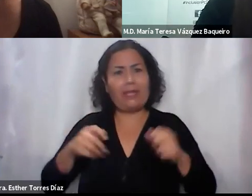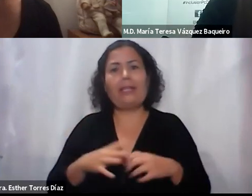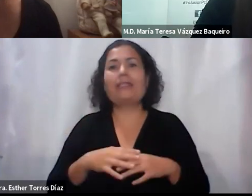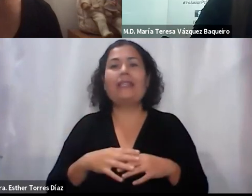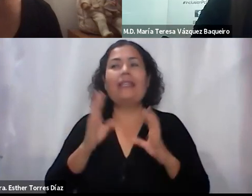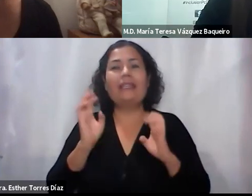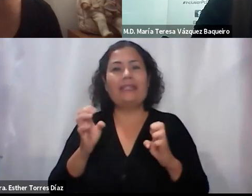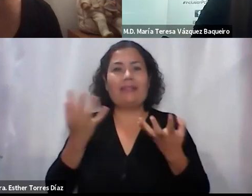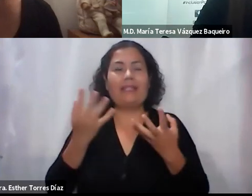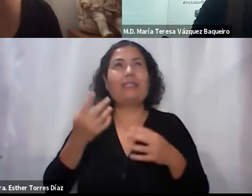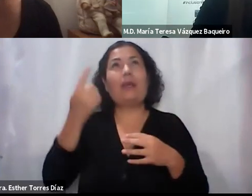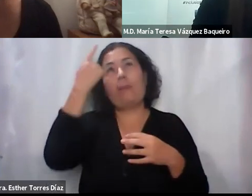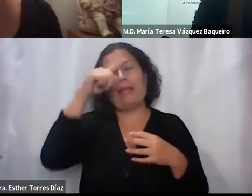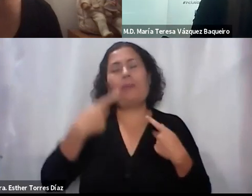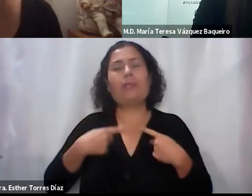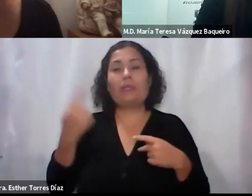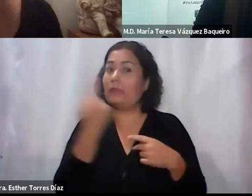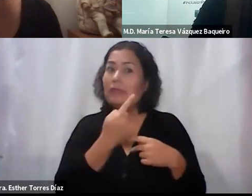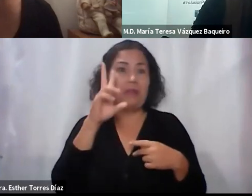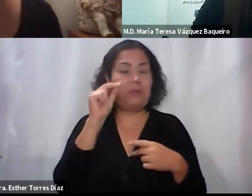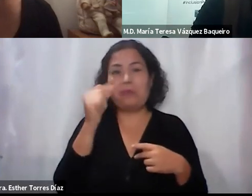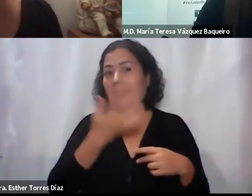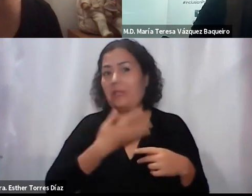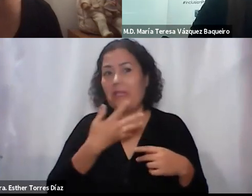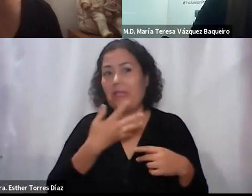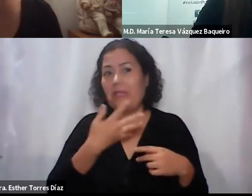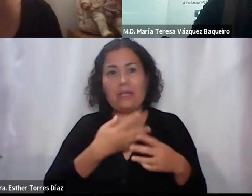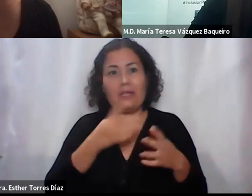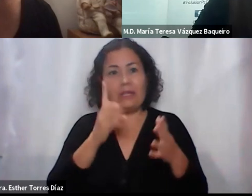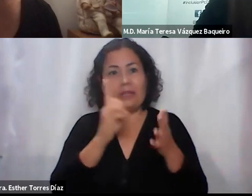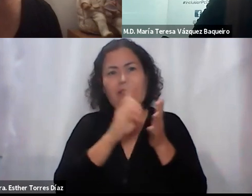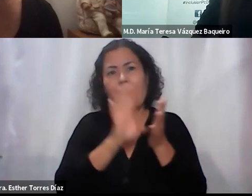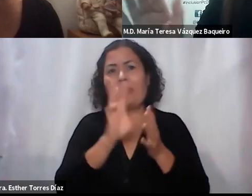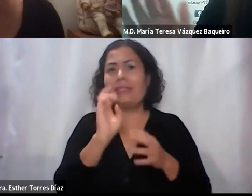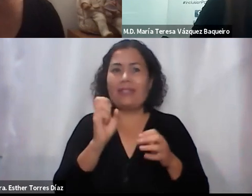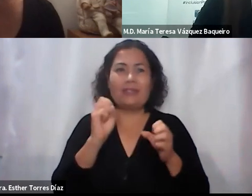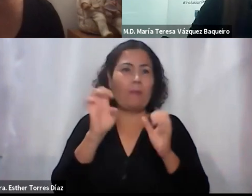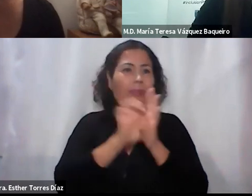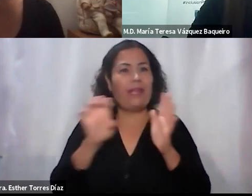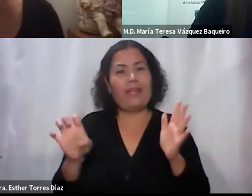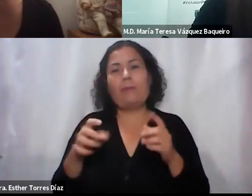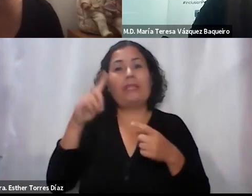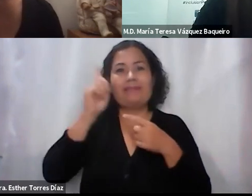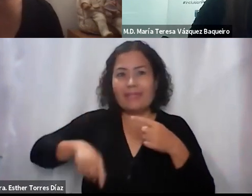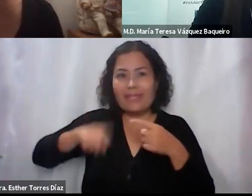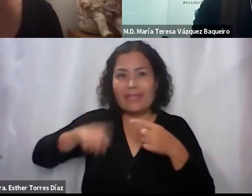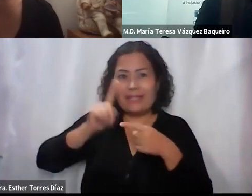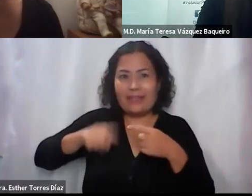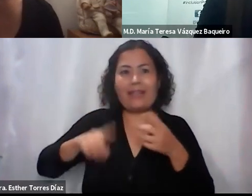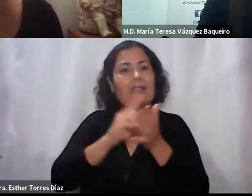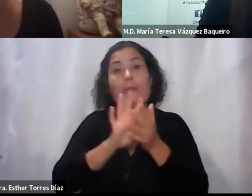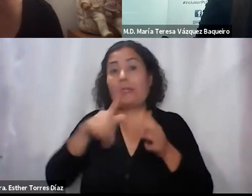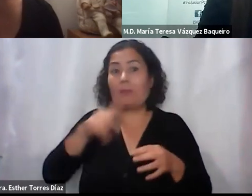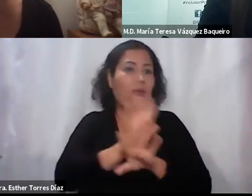una condición de discapacidad. Y ese es el claro ejemplo del modelo de prescindencia del cual queremos ya completamente